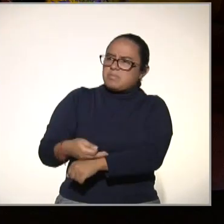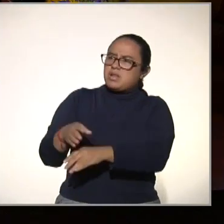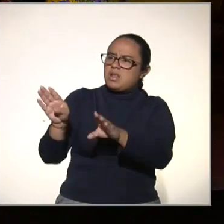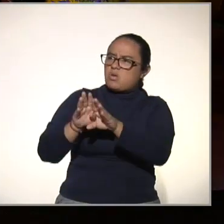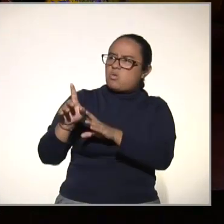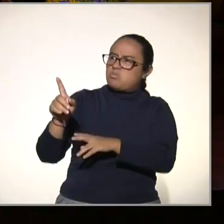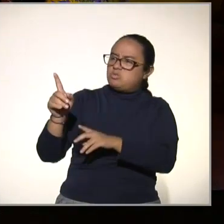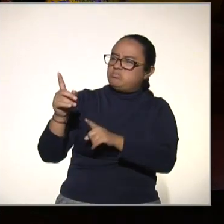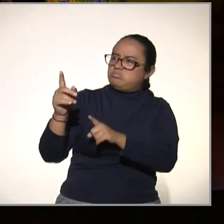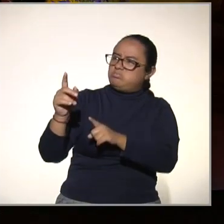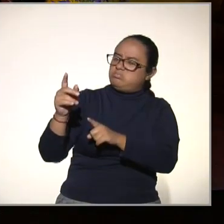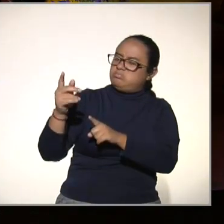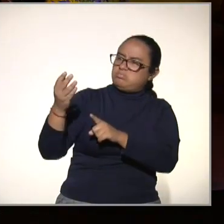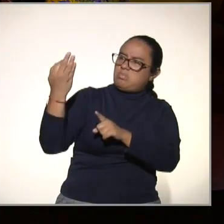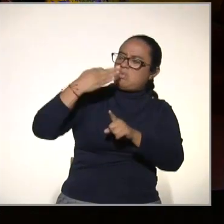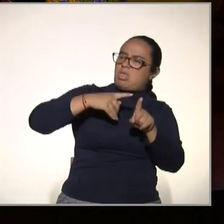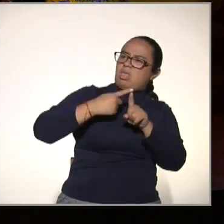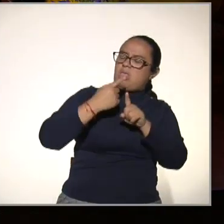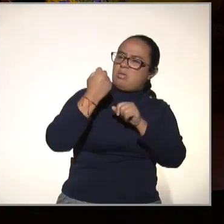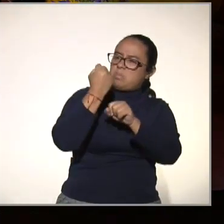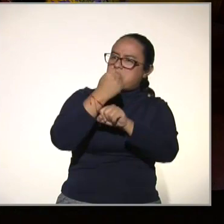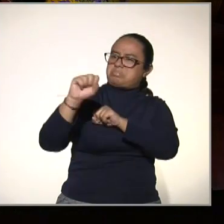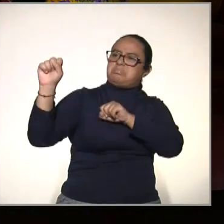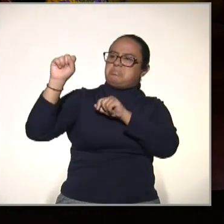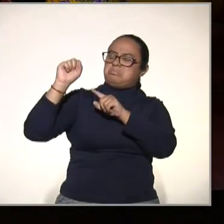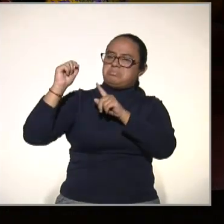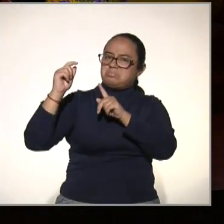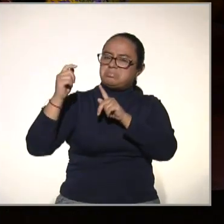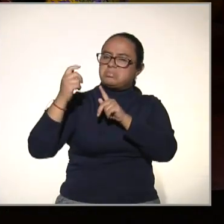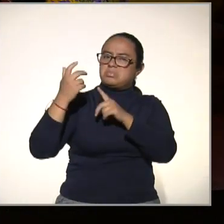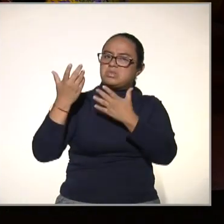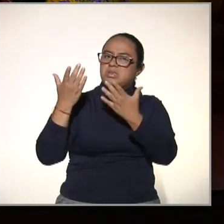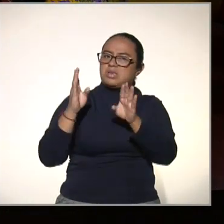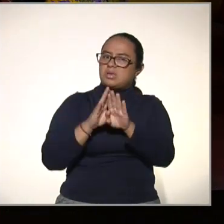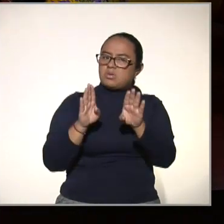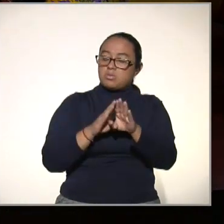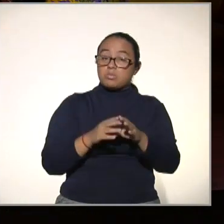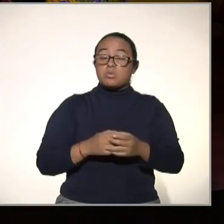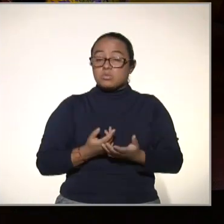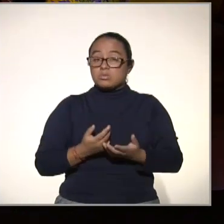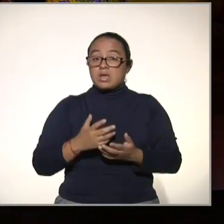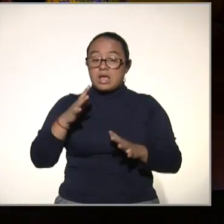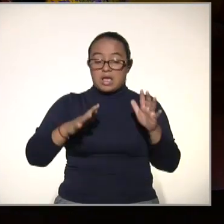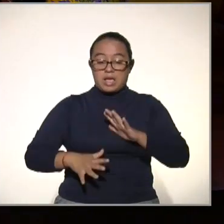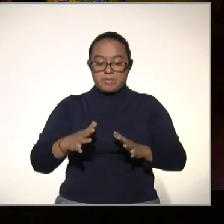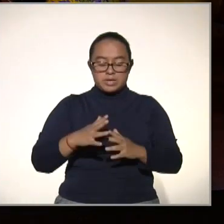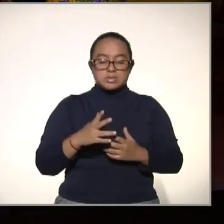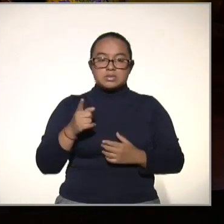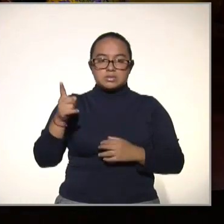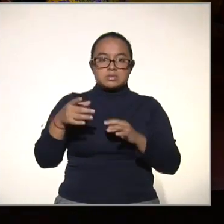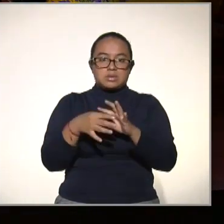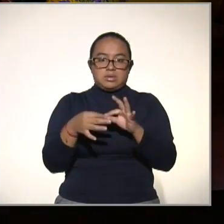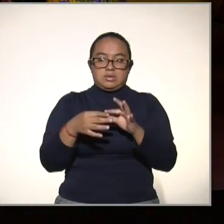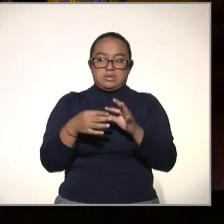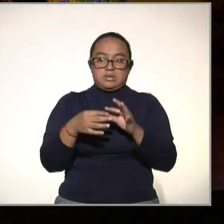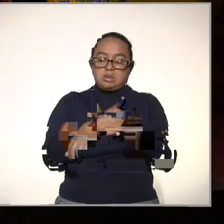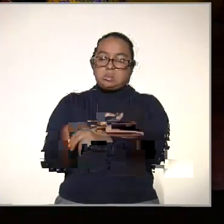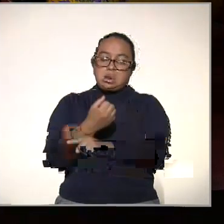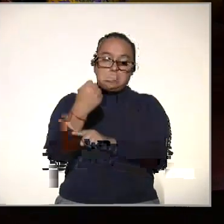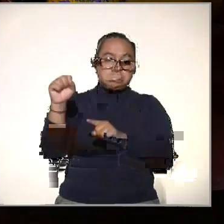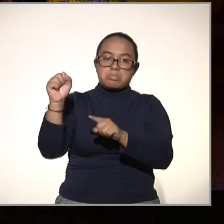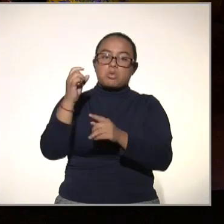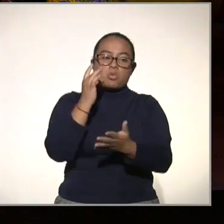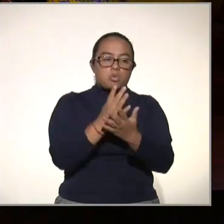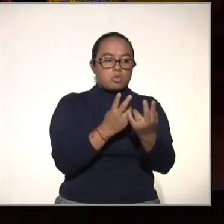espalda. ¿Cómo trabajas con ese rechazo que vives desde tu familia? En el caso de ella dice, bueno, solo mis hijos son con quienes mantengo una relación actualmente. El